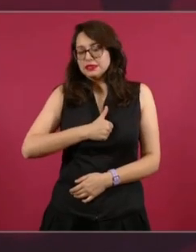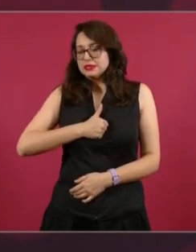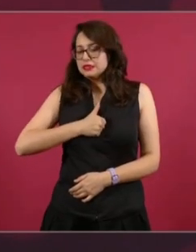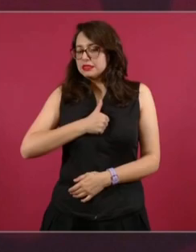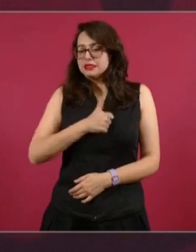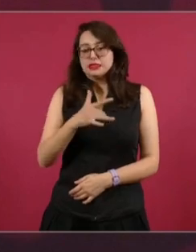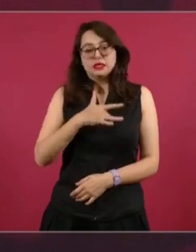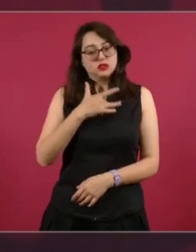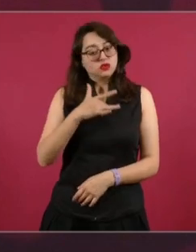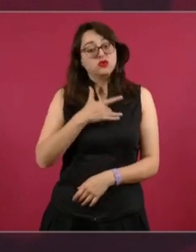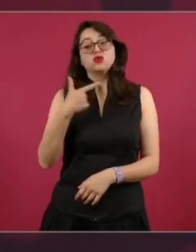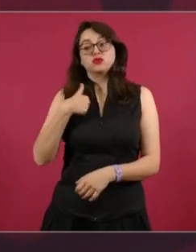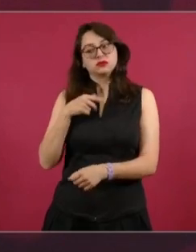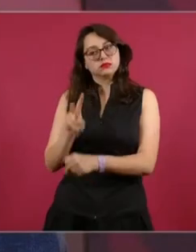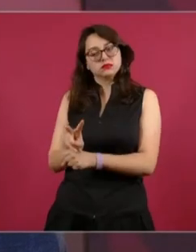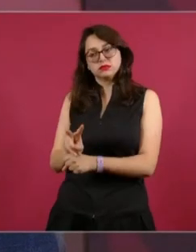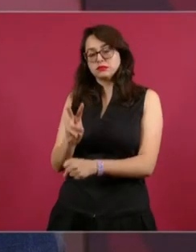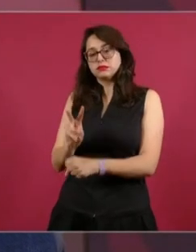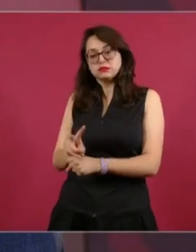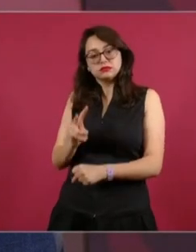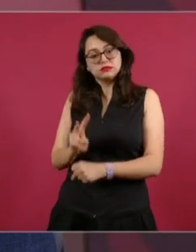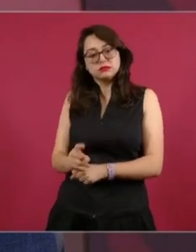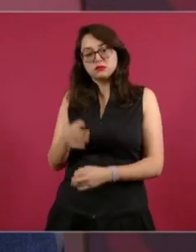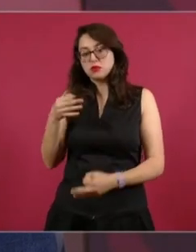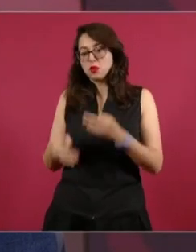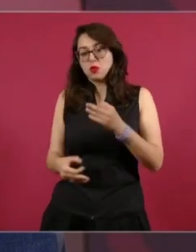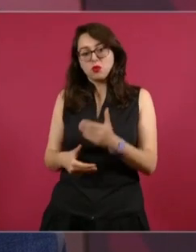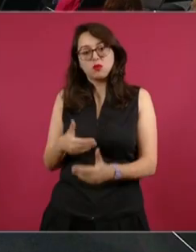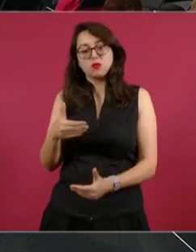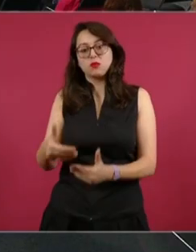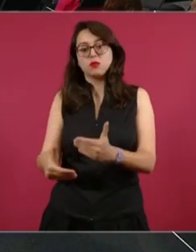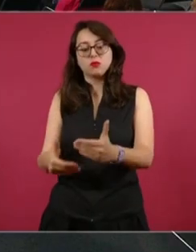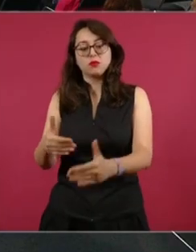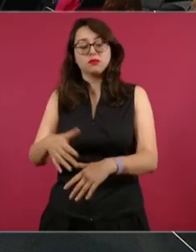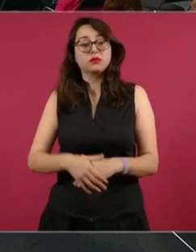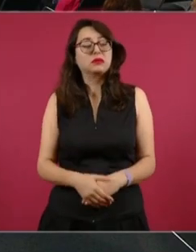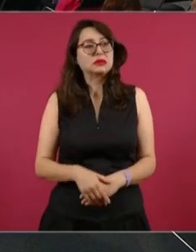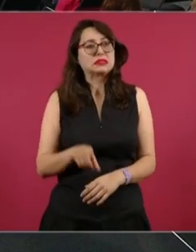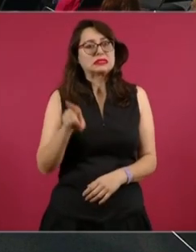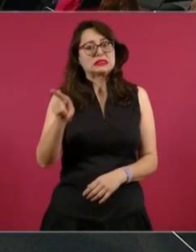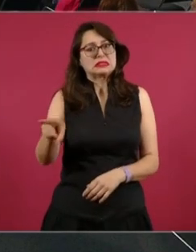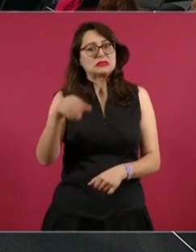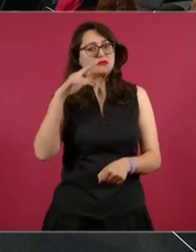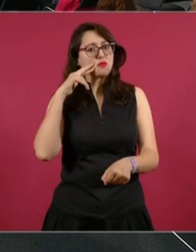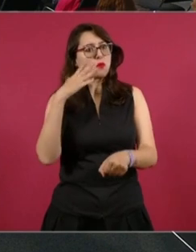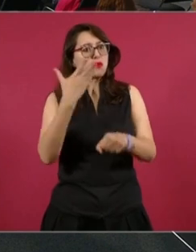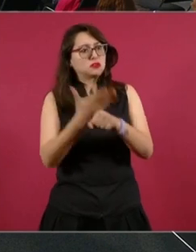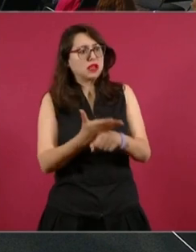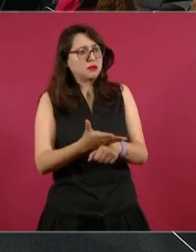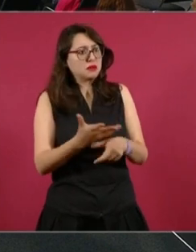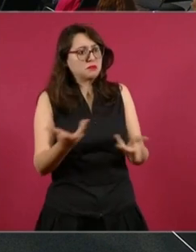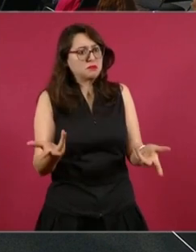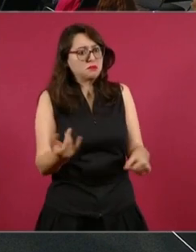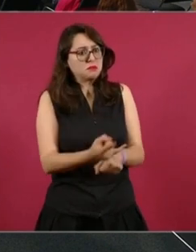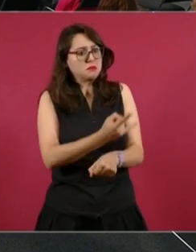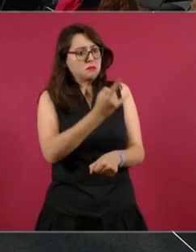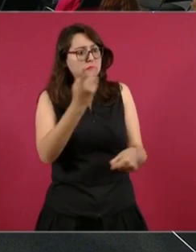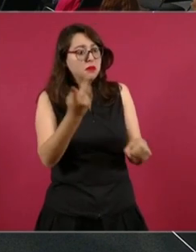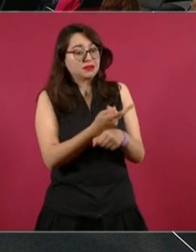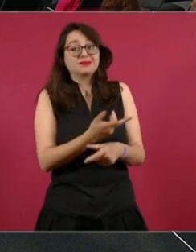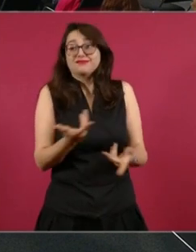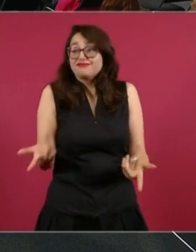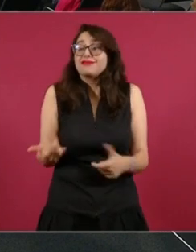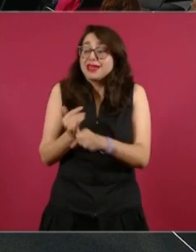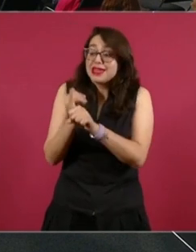estado pendientes sobre este caso. ¿La persona a cargo no siguió algún protocolo o qué fue lo que pasó hasta ahora? Es lo que